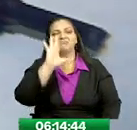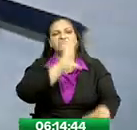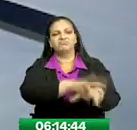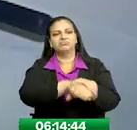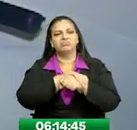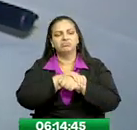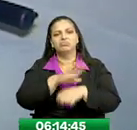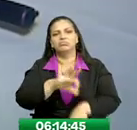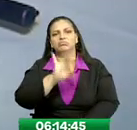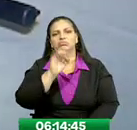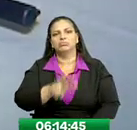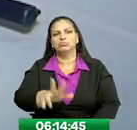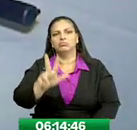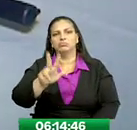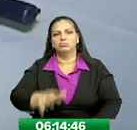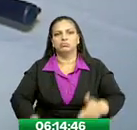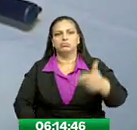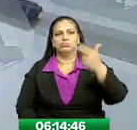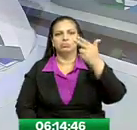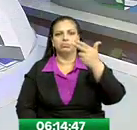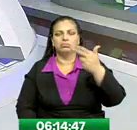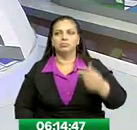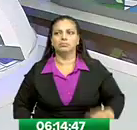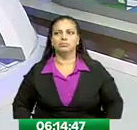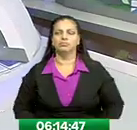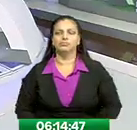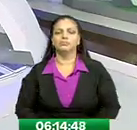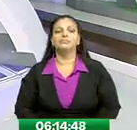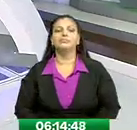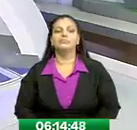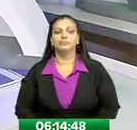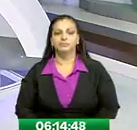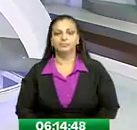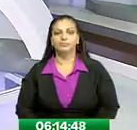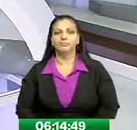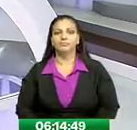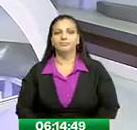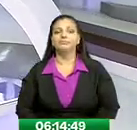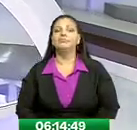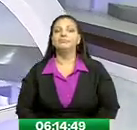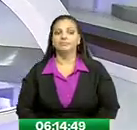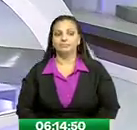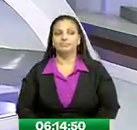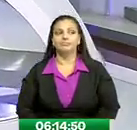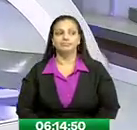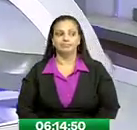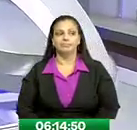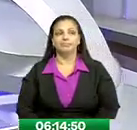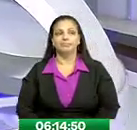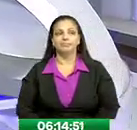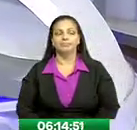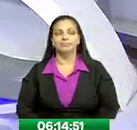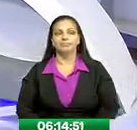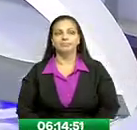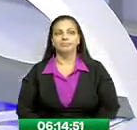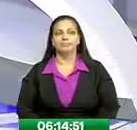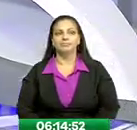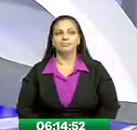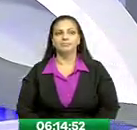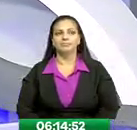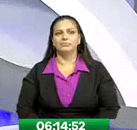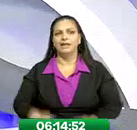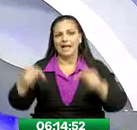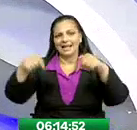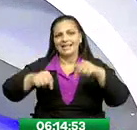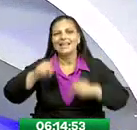Vascones. Bueno, lo atrapó. Bueno. A Chiquilín le cayó el guante, ¿no? Le cayó el guante. O lo veo que el Chiquilín que tenemos acá